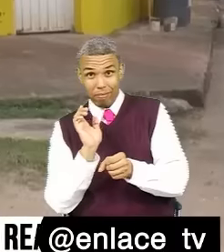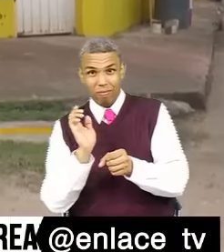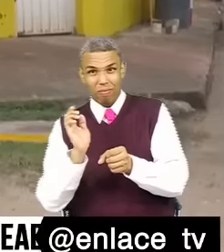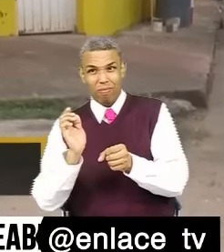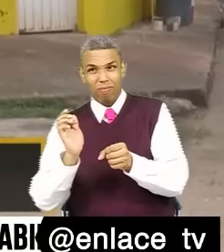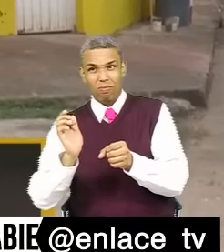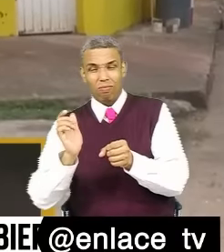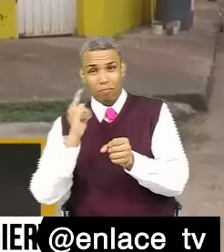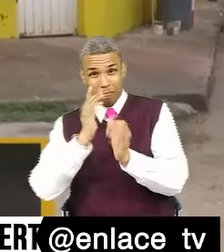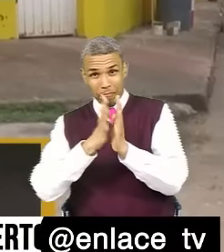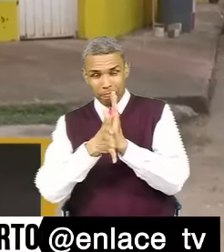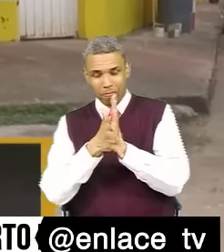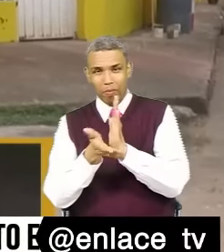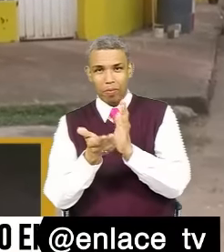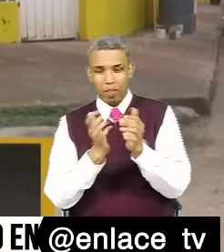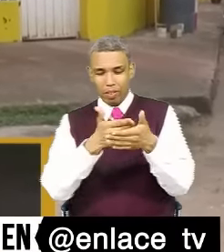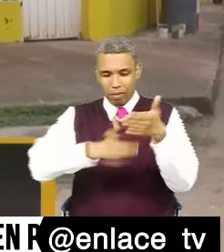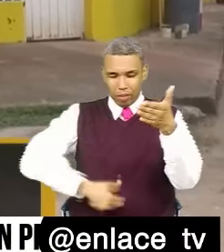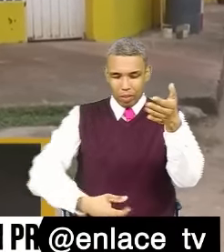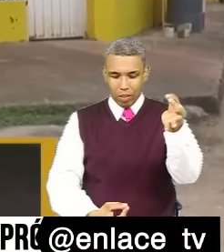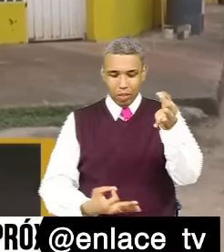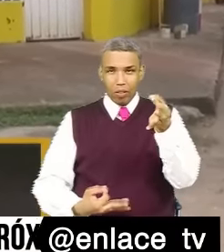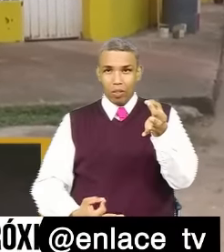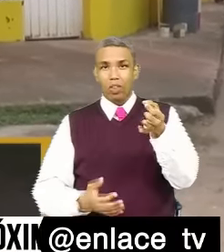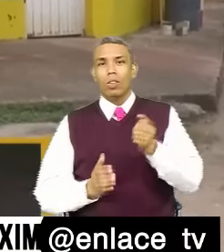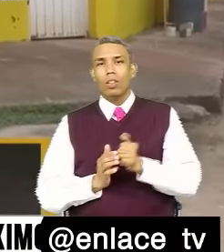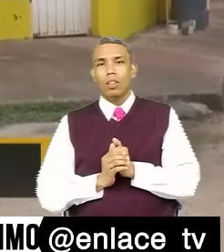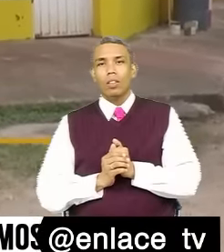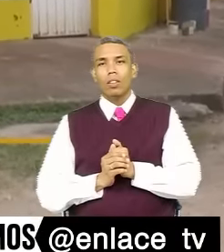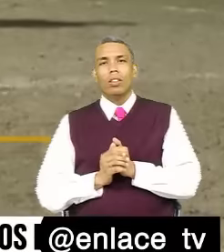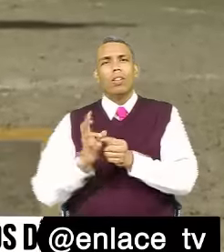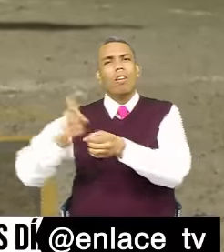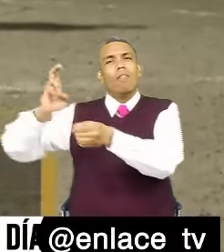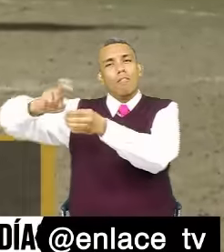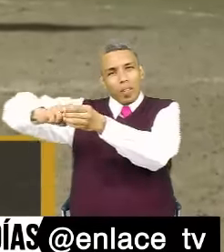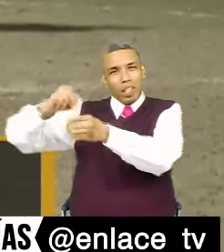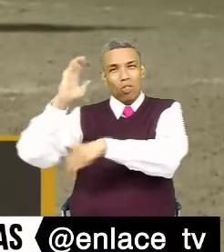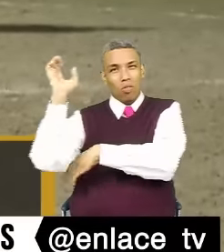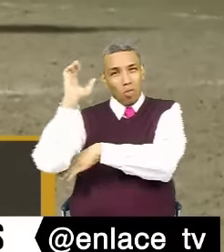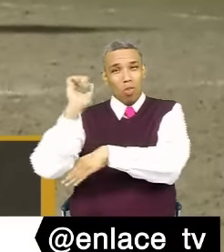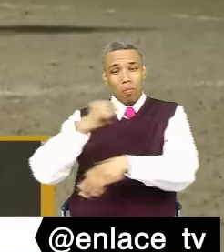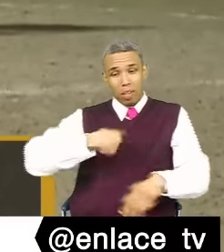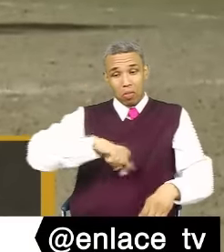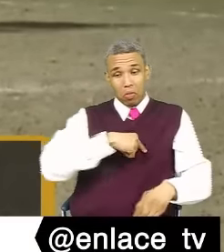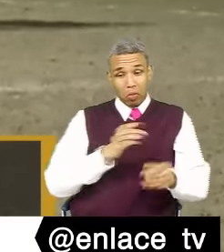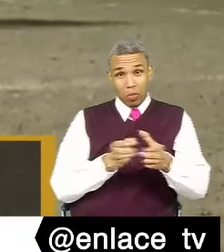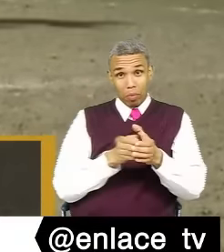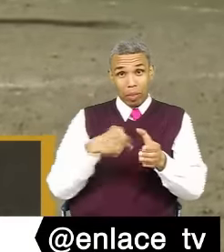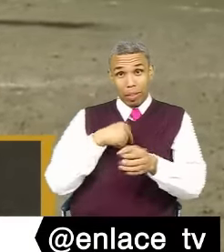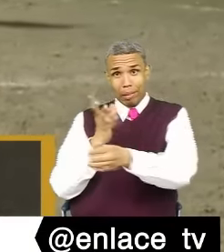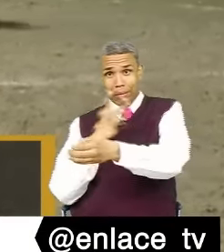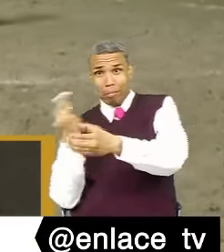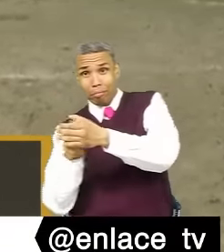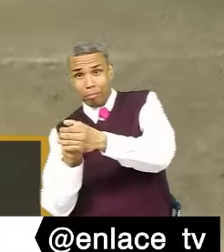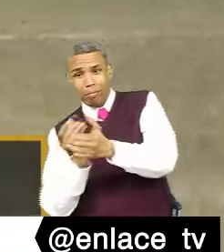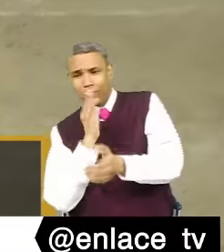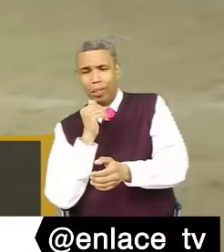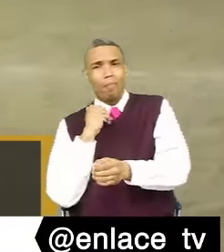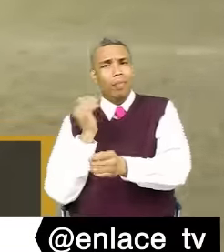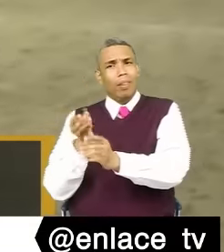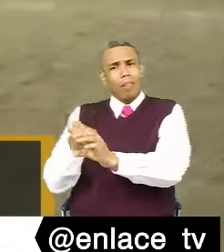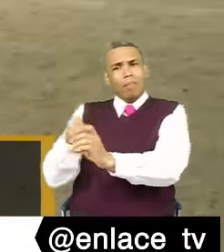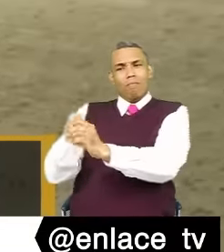Ante esta falencia, el documento ratifica que se ha perdido su afiliación a la Federación Colombiana de Béisbol según artículo 14, literal A de los